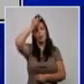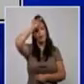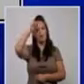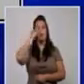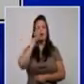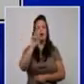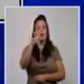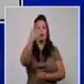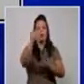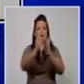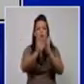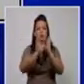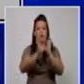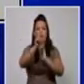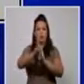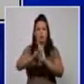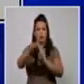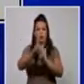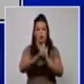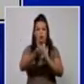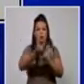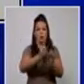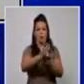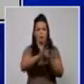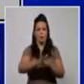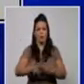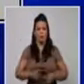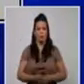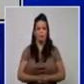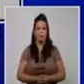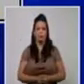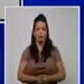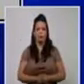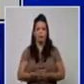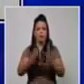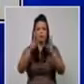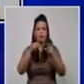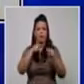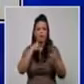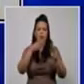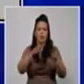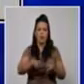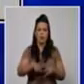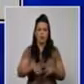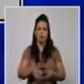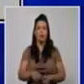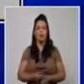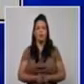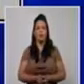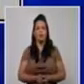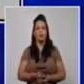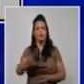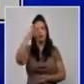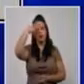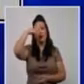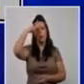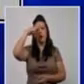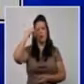de casos confirmados. Y como letalidad es elevada, pues México la más elevada,